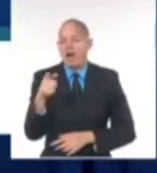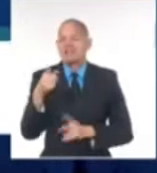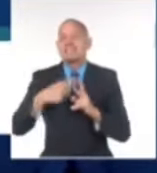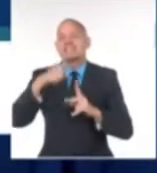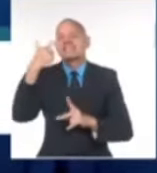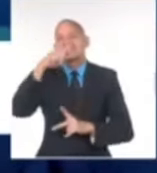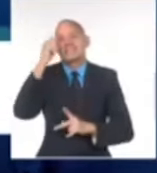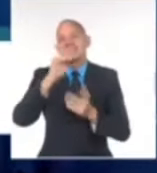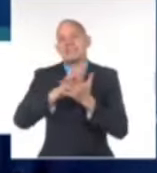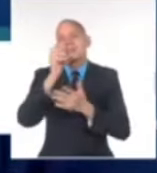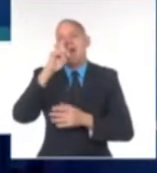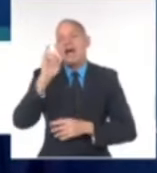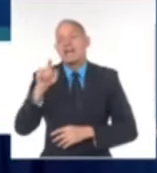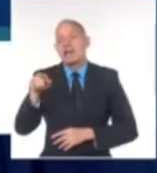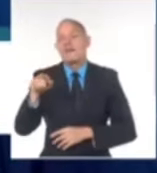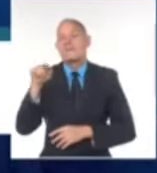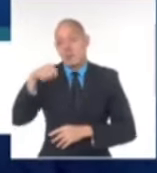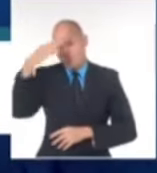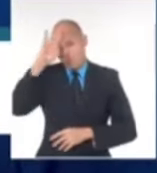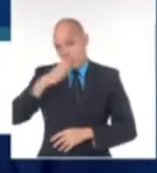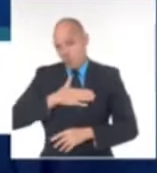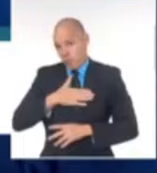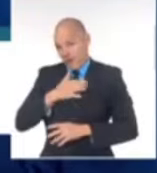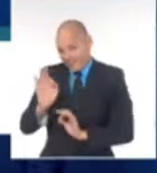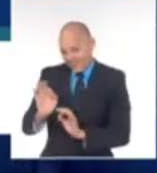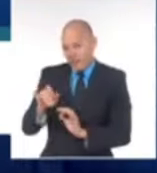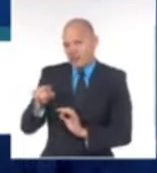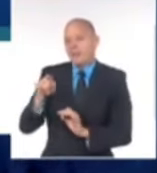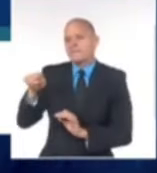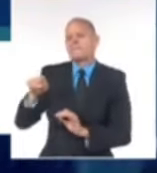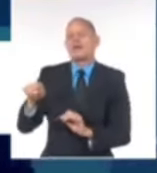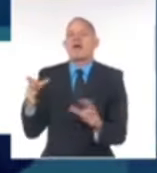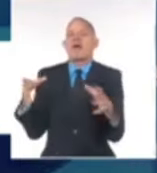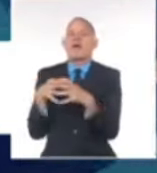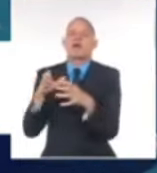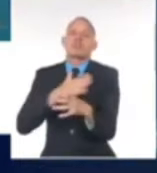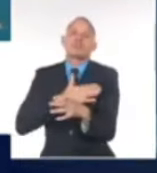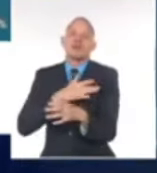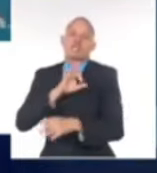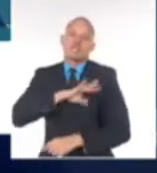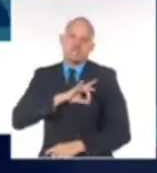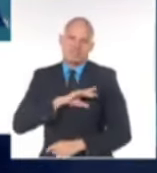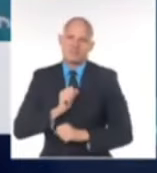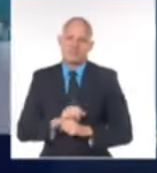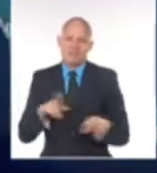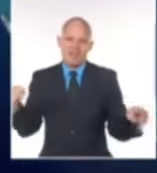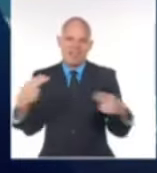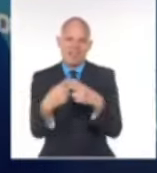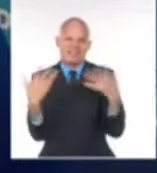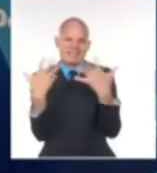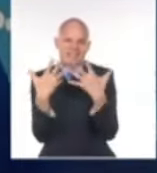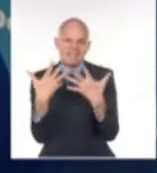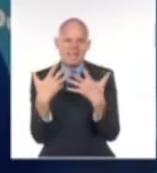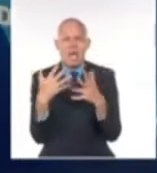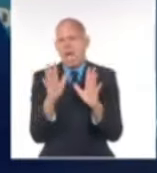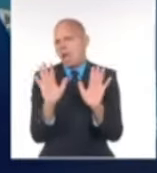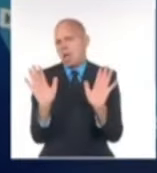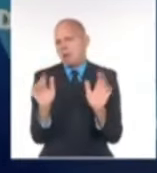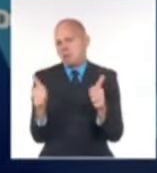bueno. Será un combate bueno, esperado, Mijaín con su experiencia, han entrenado juntos